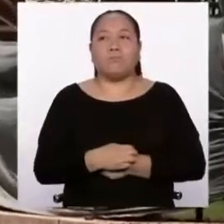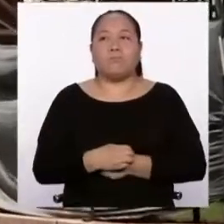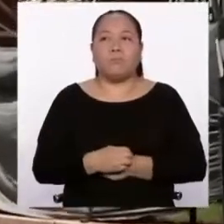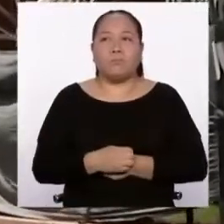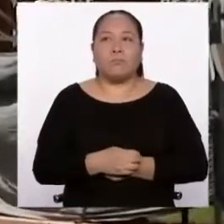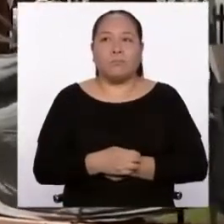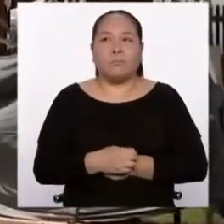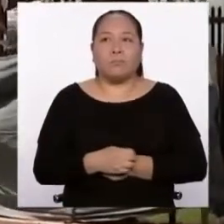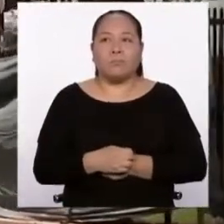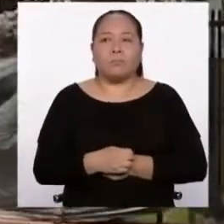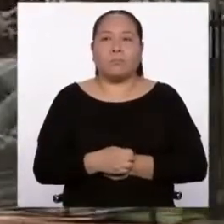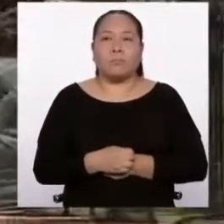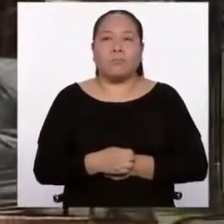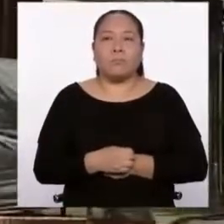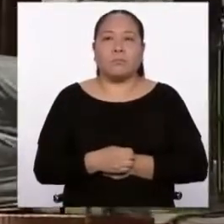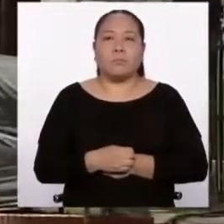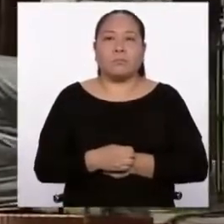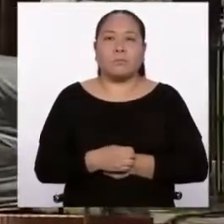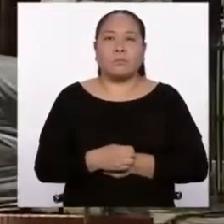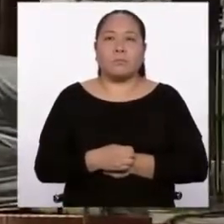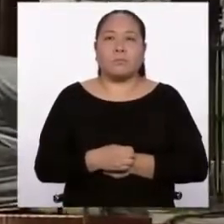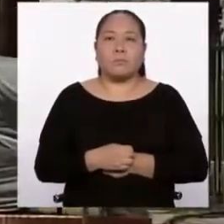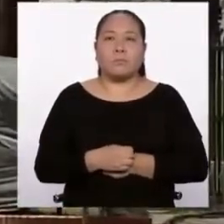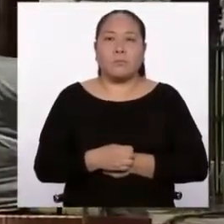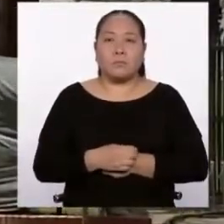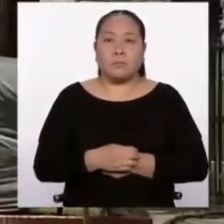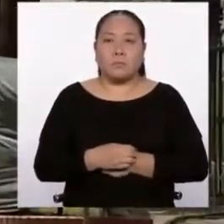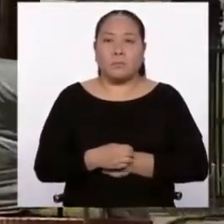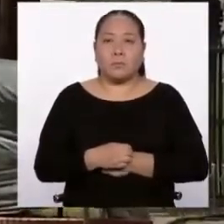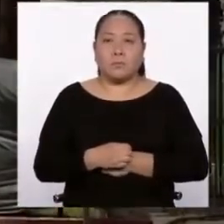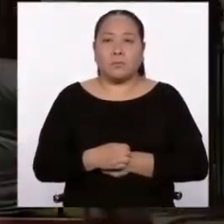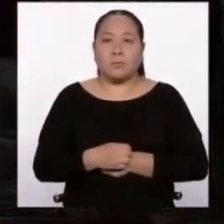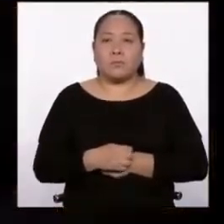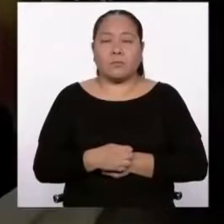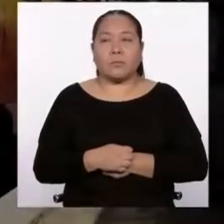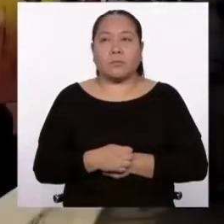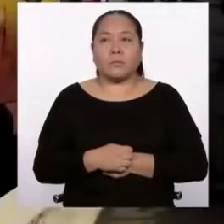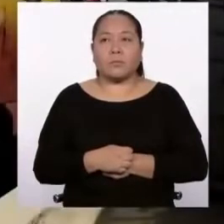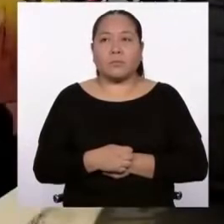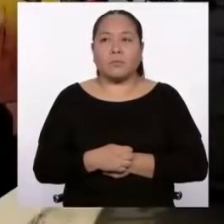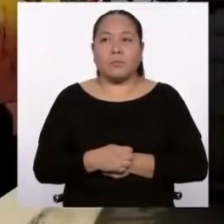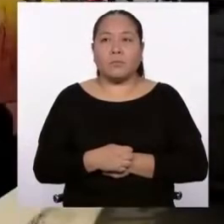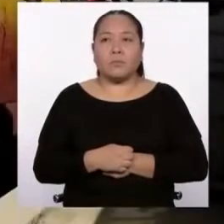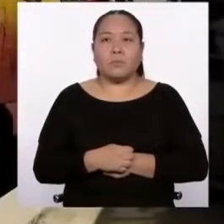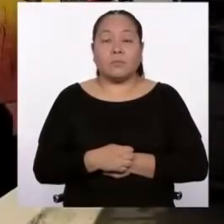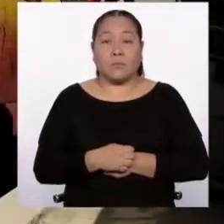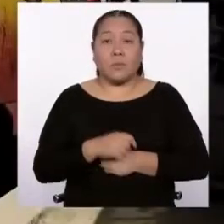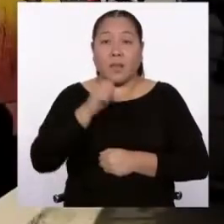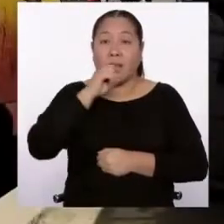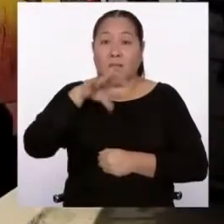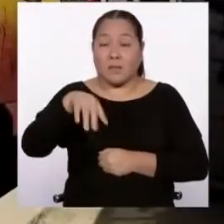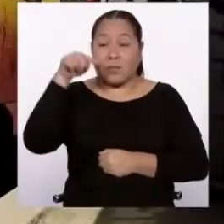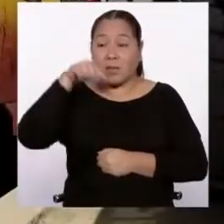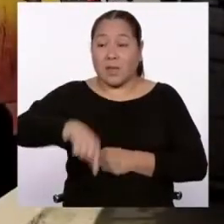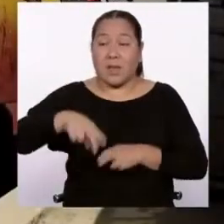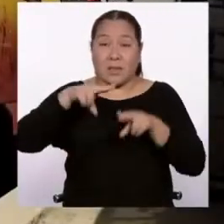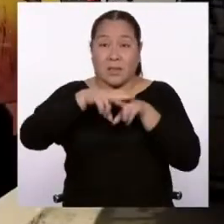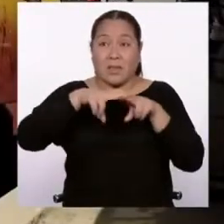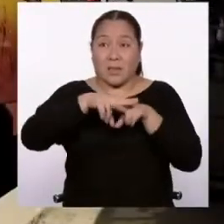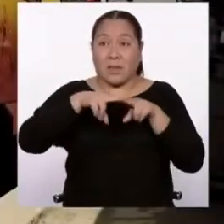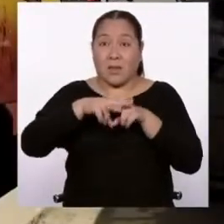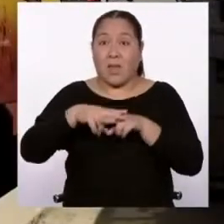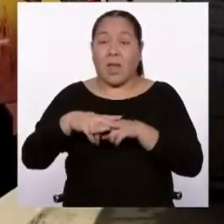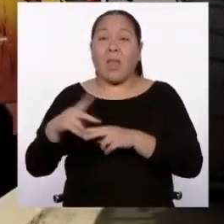Y decimos que el ferrocarril Tacna-Arica es un monumento